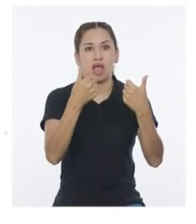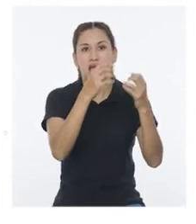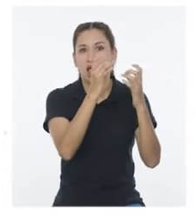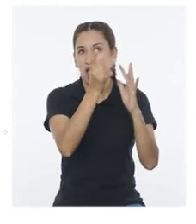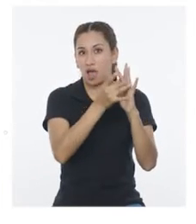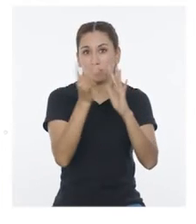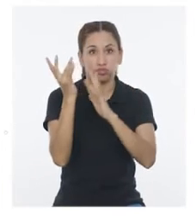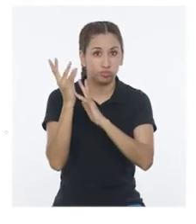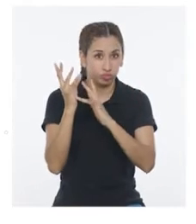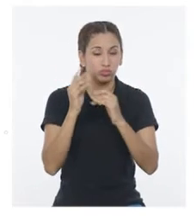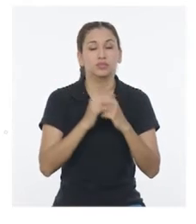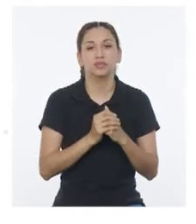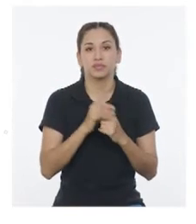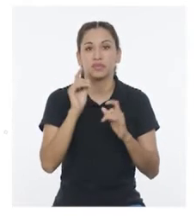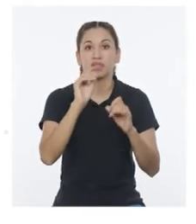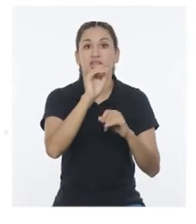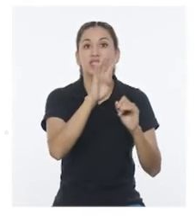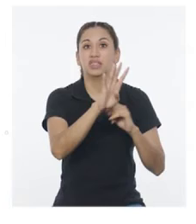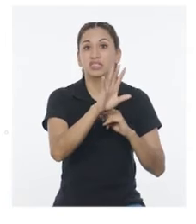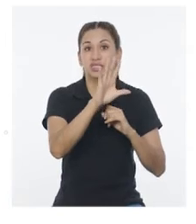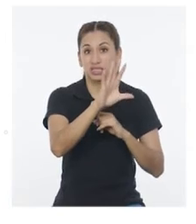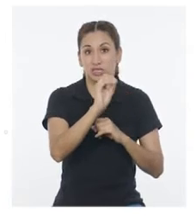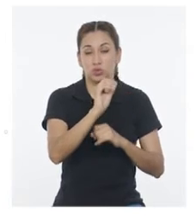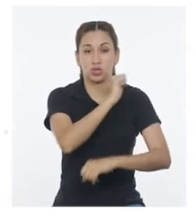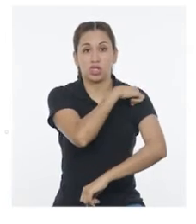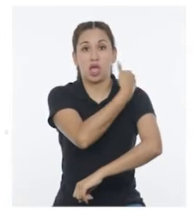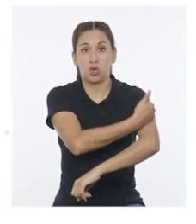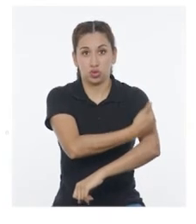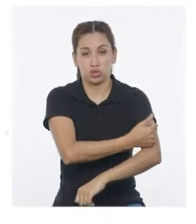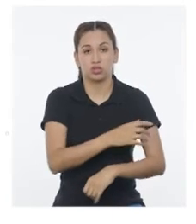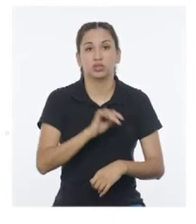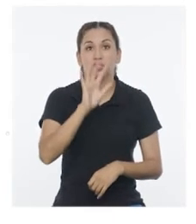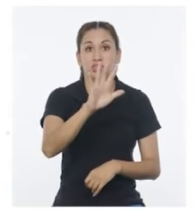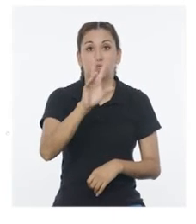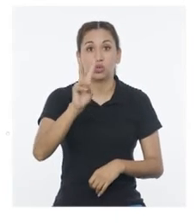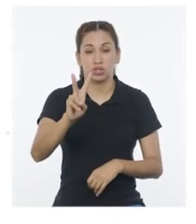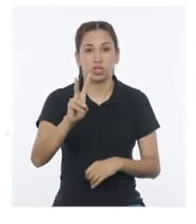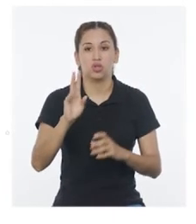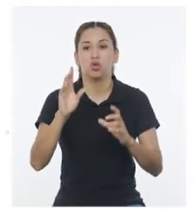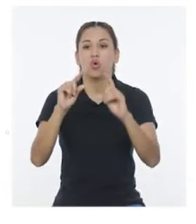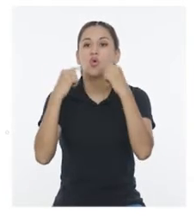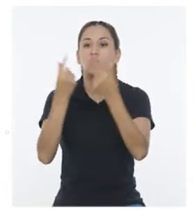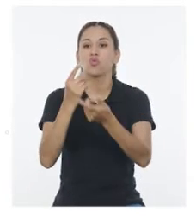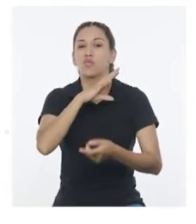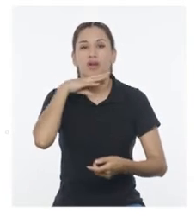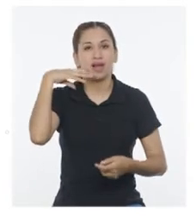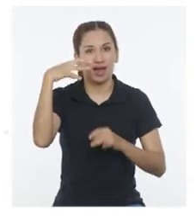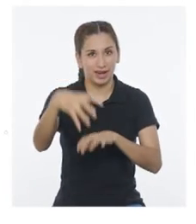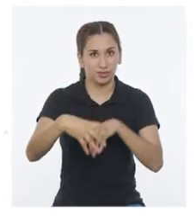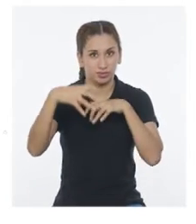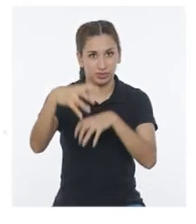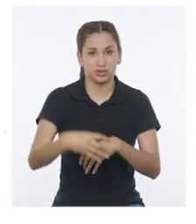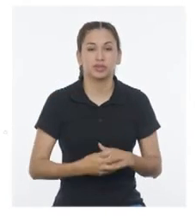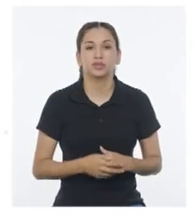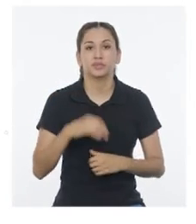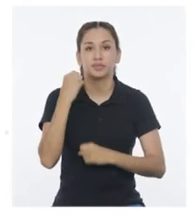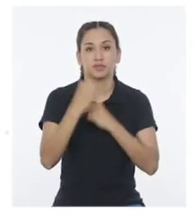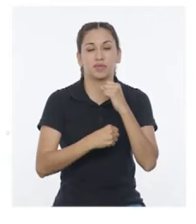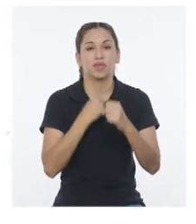o conyugales, 50 familias eligieron a las autoridades y 52 a las